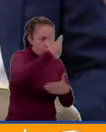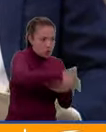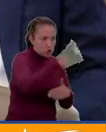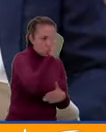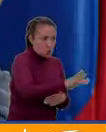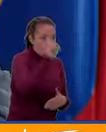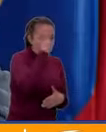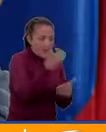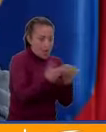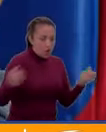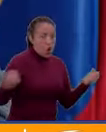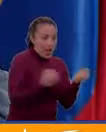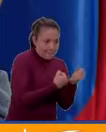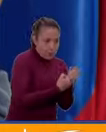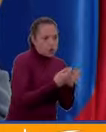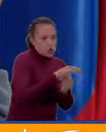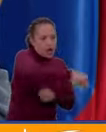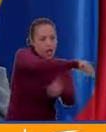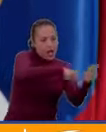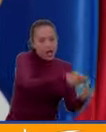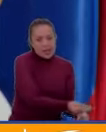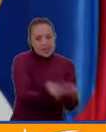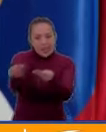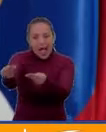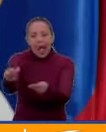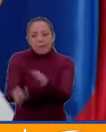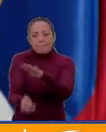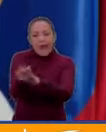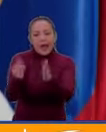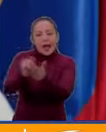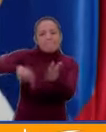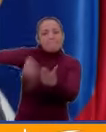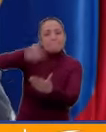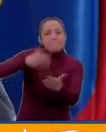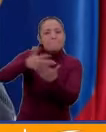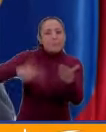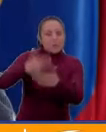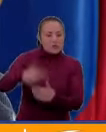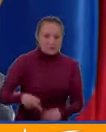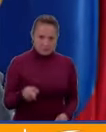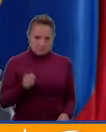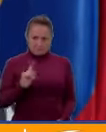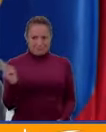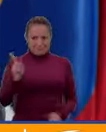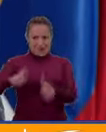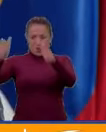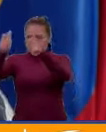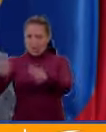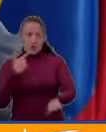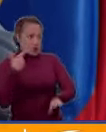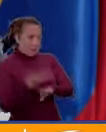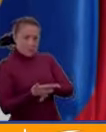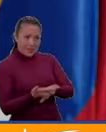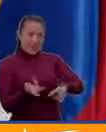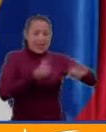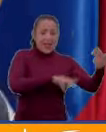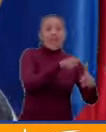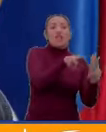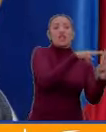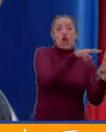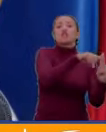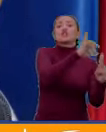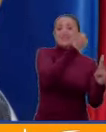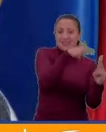el gobierno los congresistas no piden coimas como pidieron Olmedo y y sneider los congresistas simplemente hacen